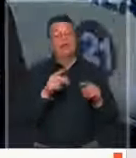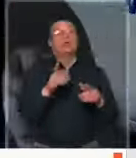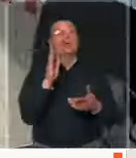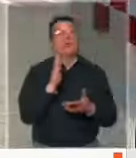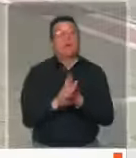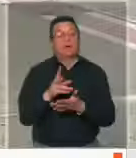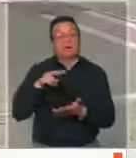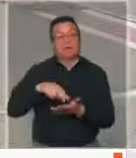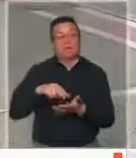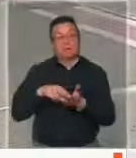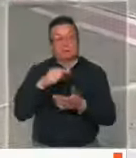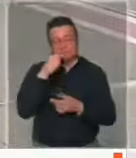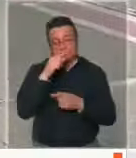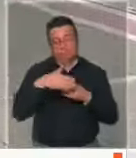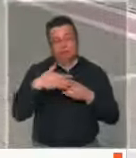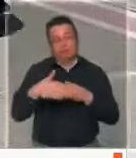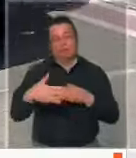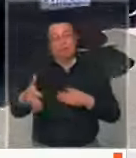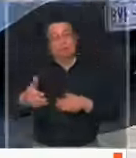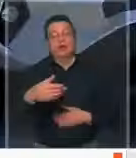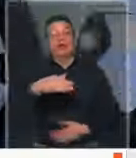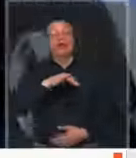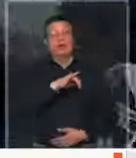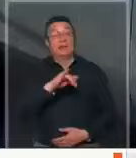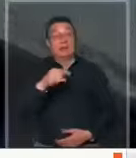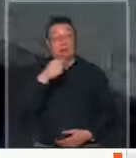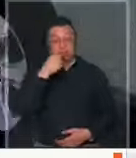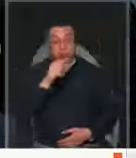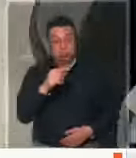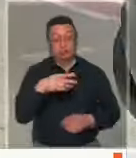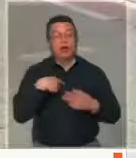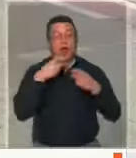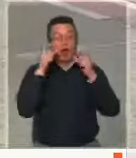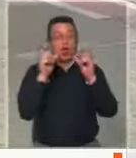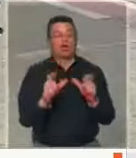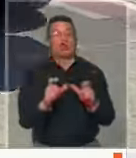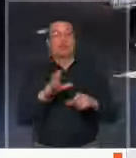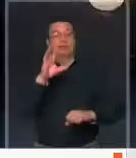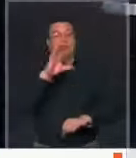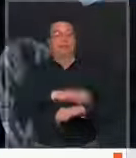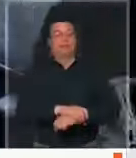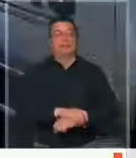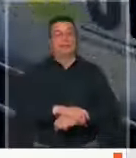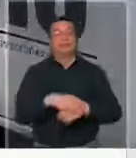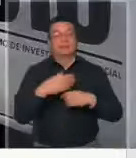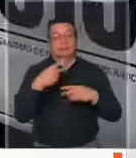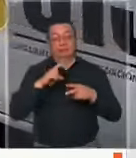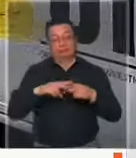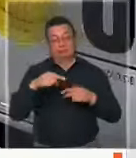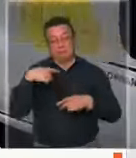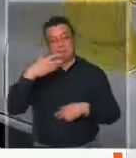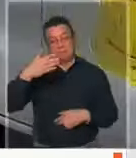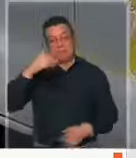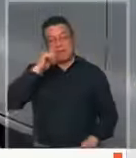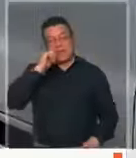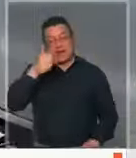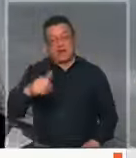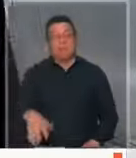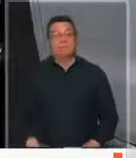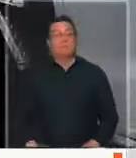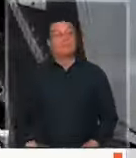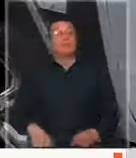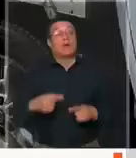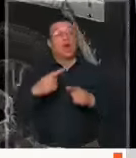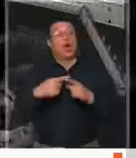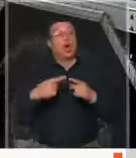esperar las próximas jornadas, dentro de pronto, lo más próximo, por supuesto, el control de detención que se debería realizar el día de mañana. Hay otro hecho a